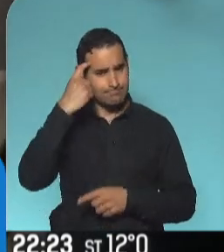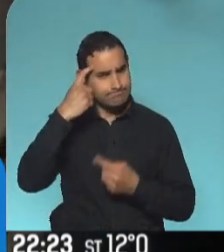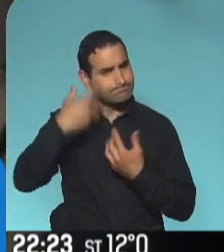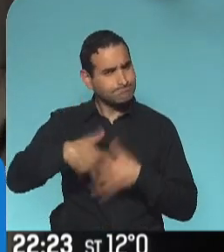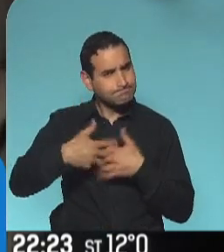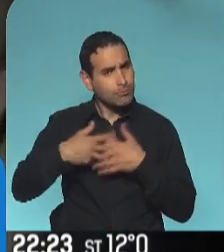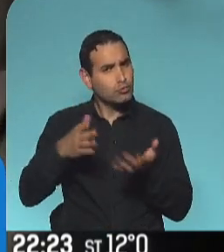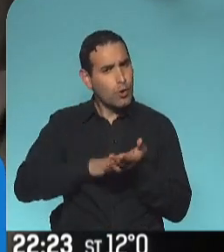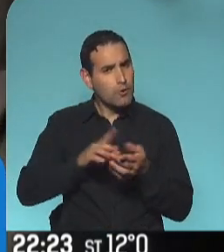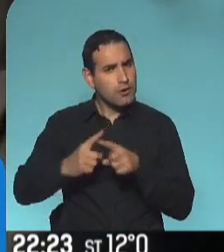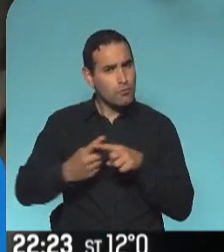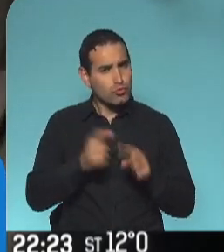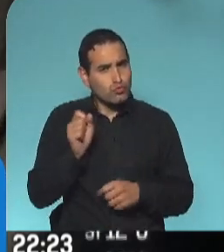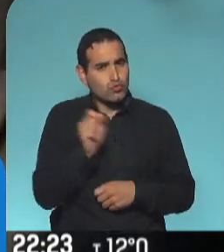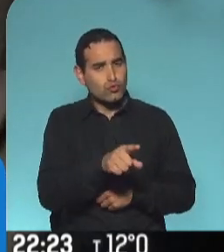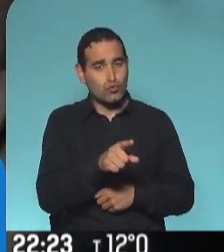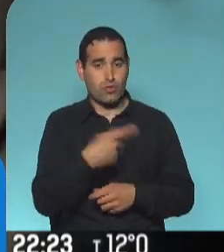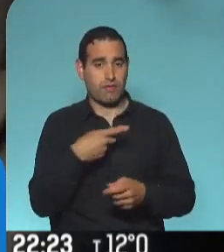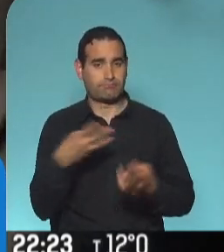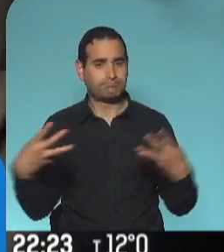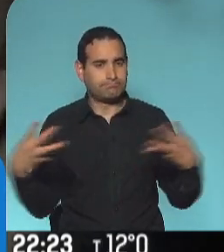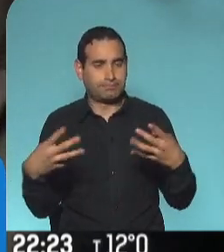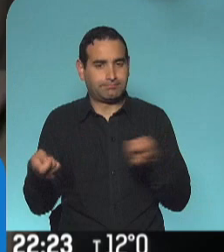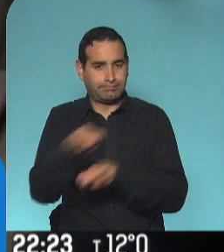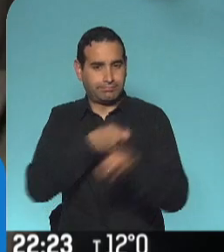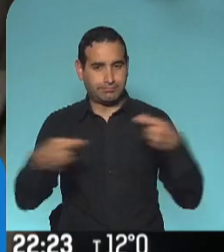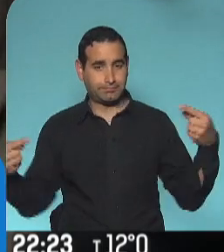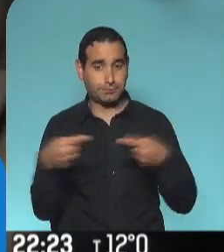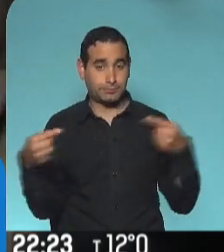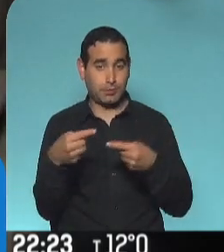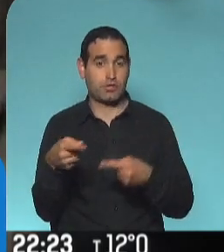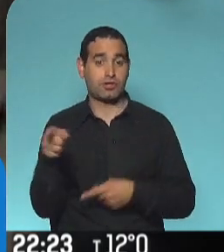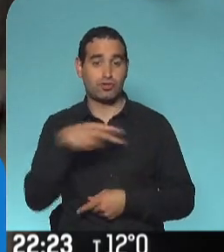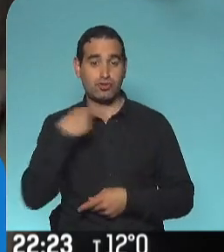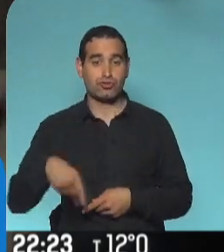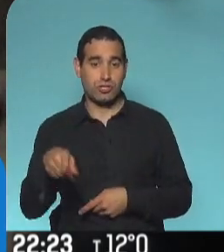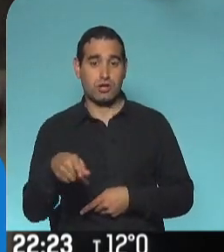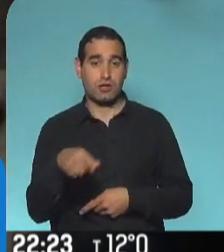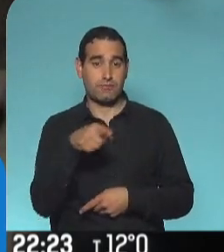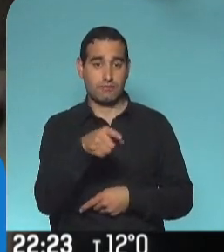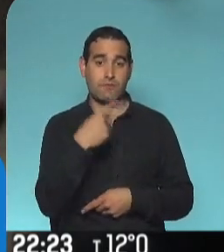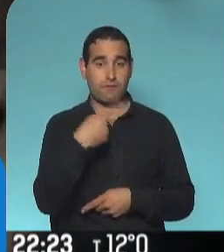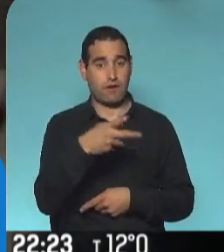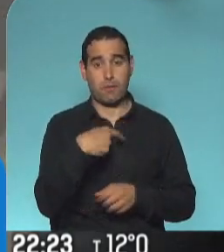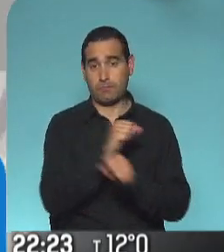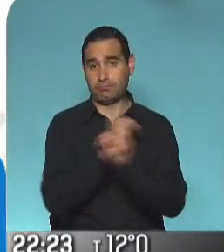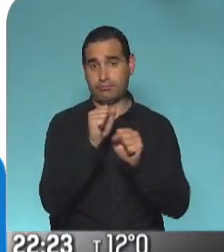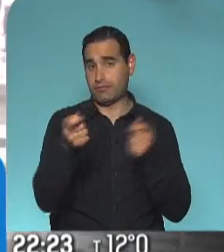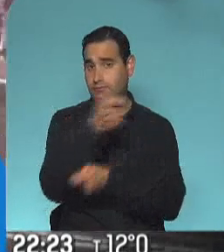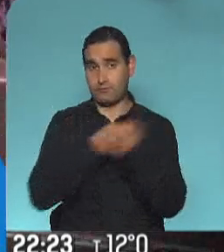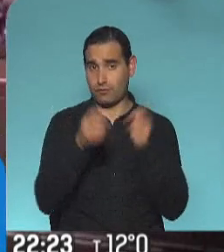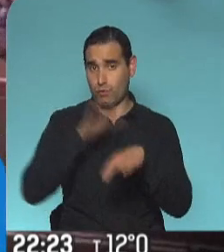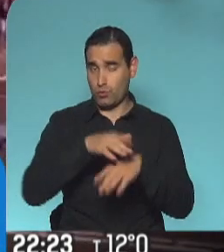this policy of conducting a trade war against China, that in itself could trigger a major financial